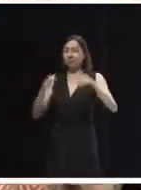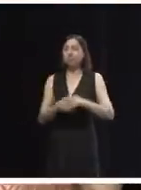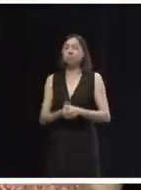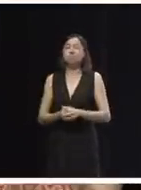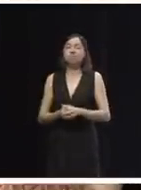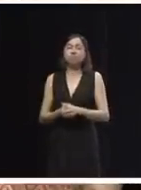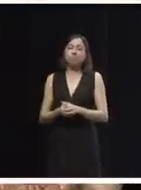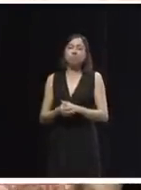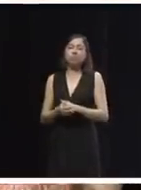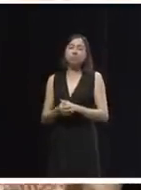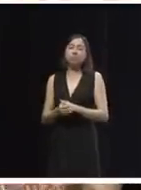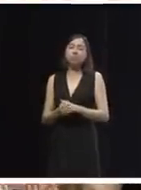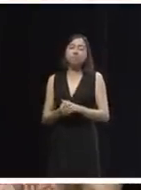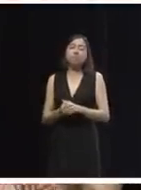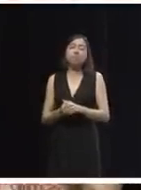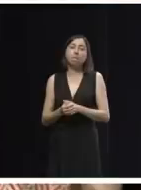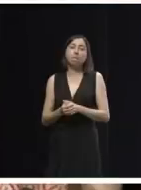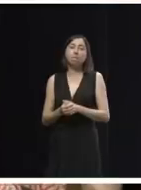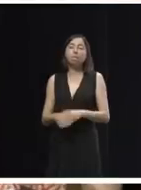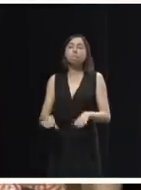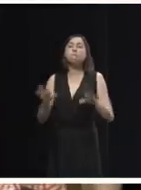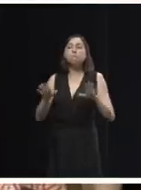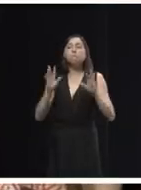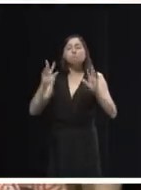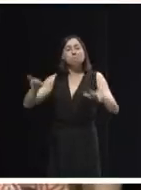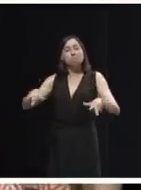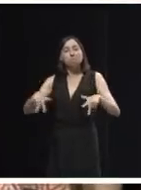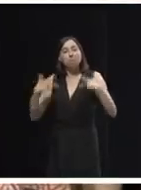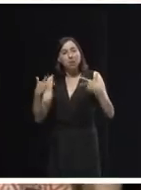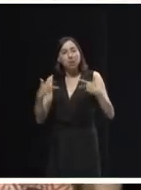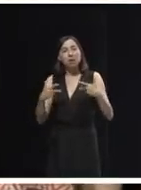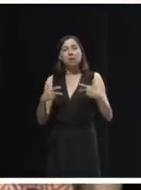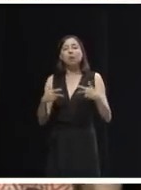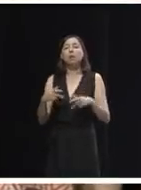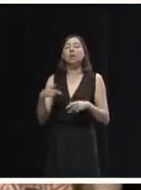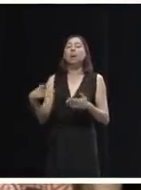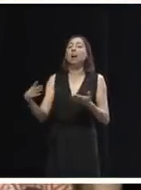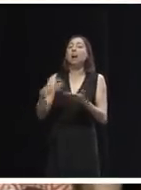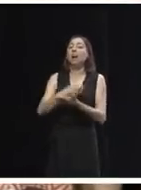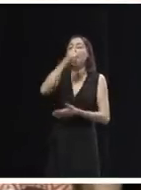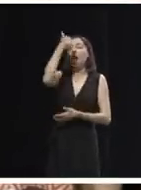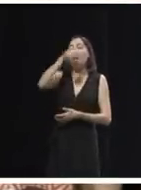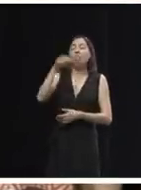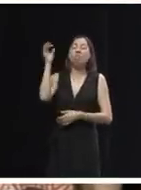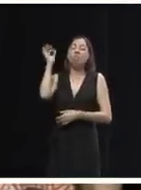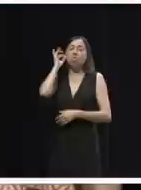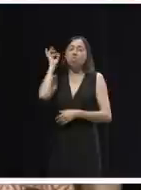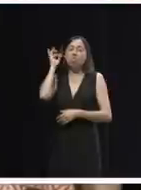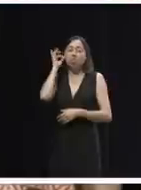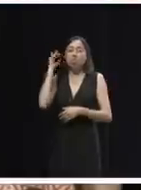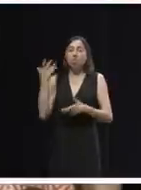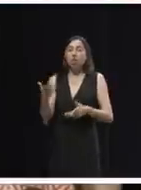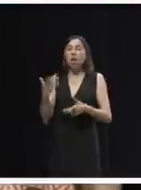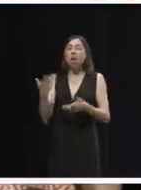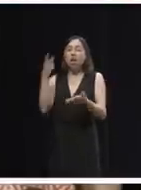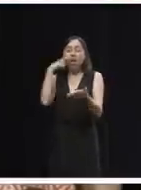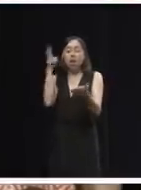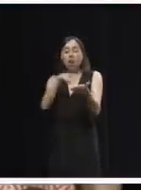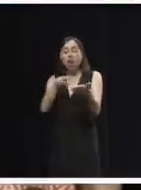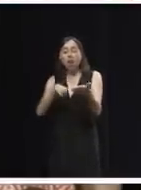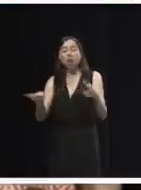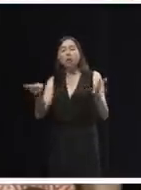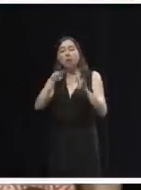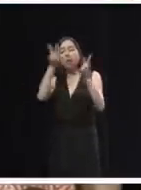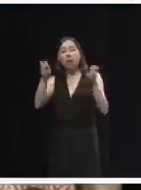proyecto. Me van a permitir, todas y todes, hacer una lectura en términos feministas de lo